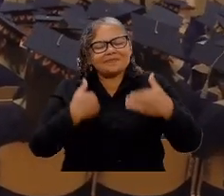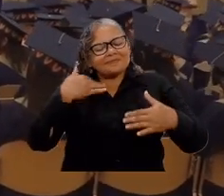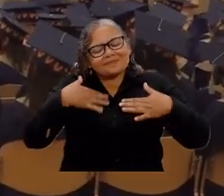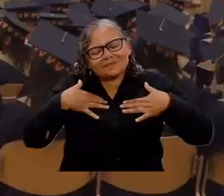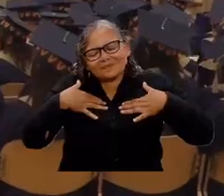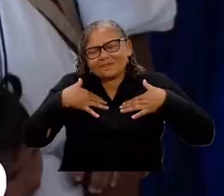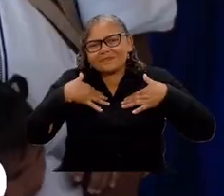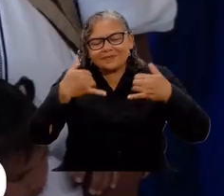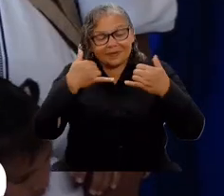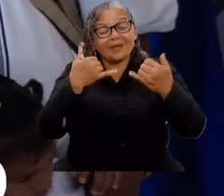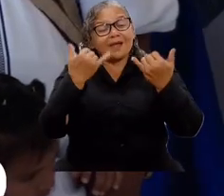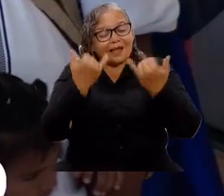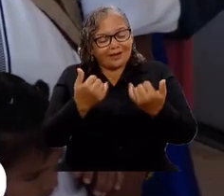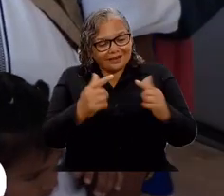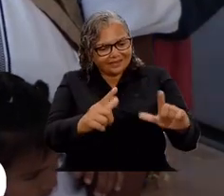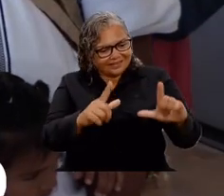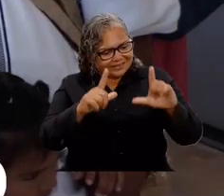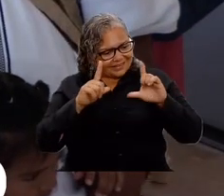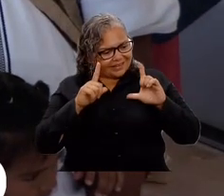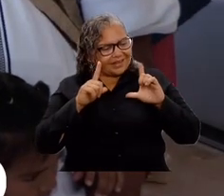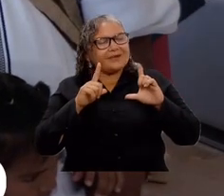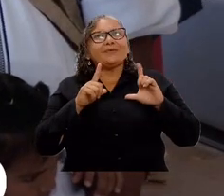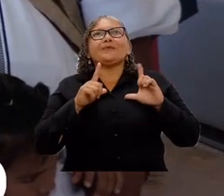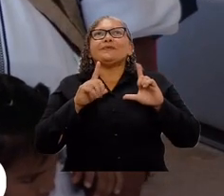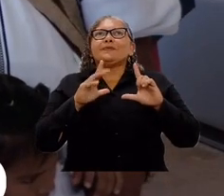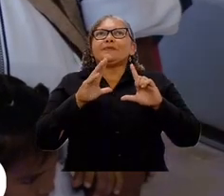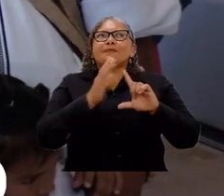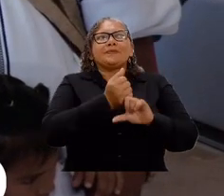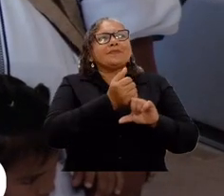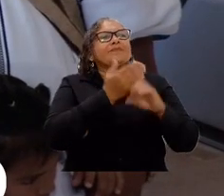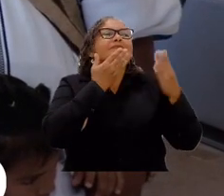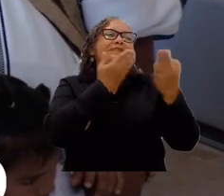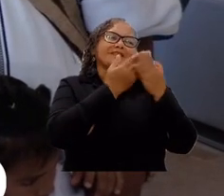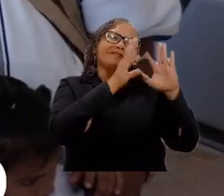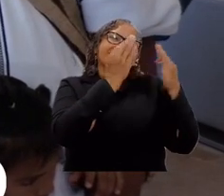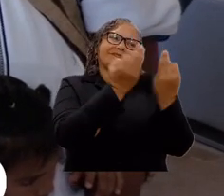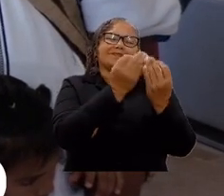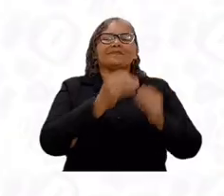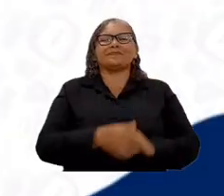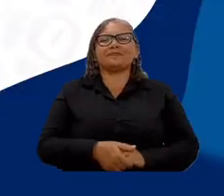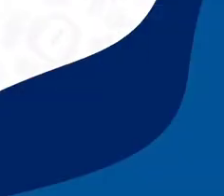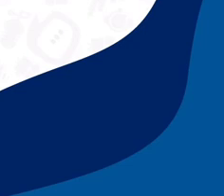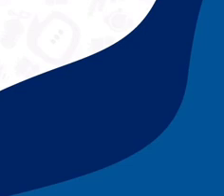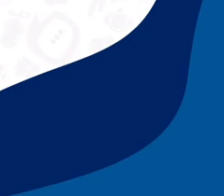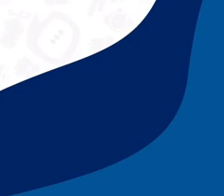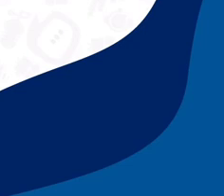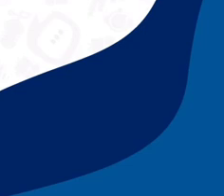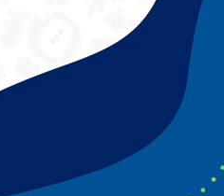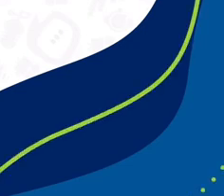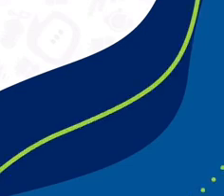con mucha felicidad. Es un logro que he obtenido gracias a mi familia.